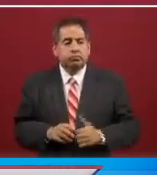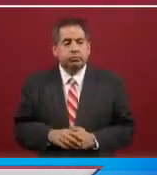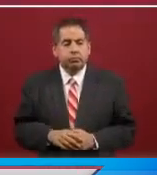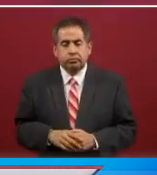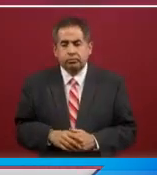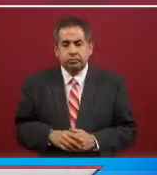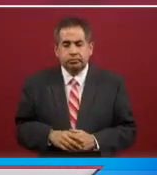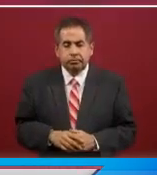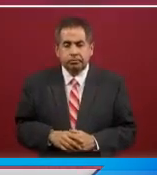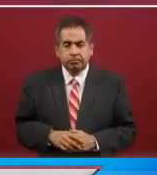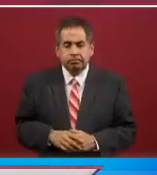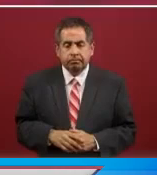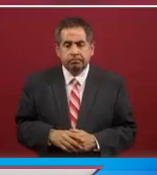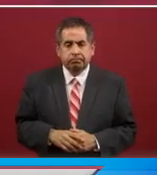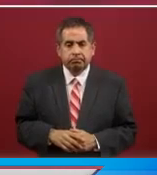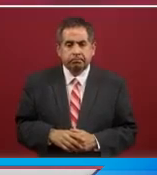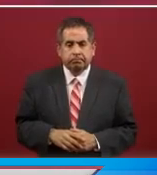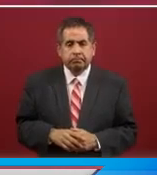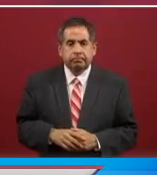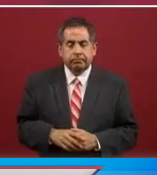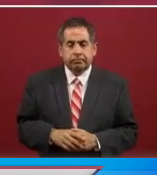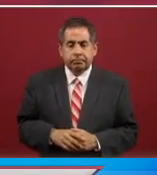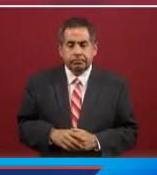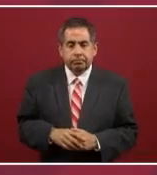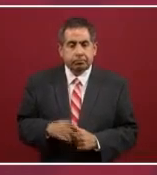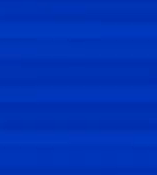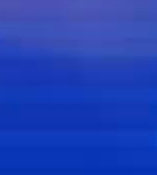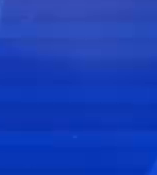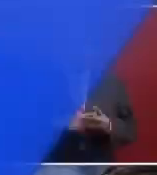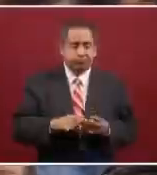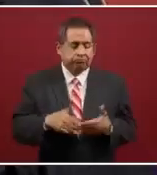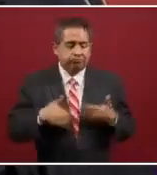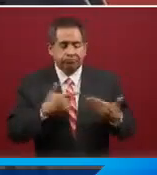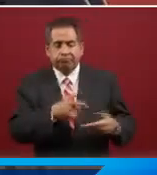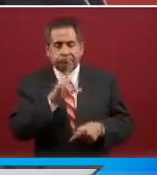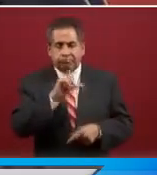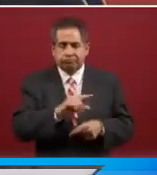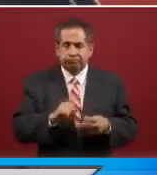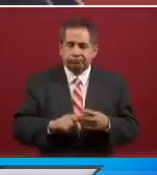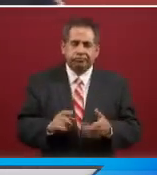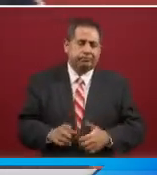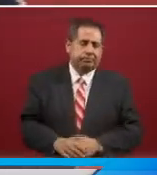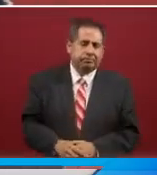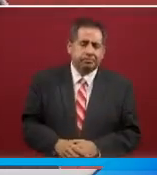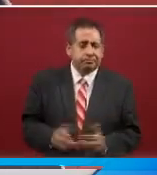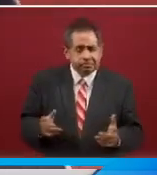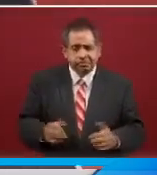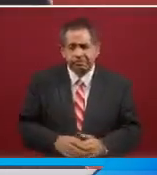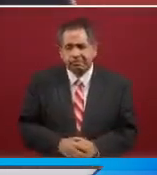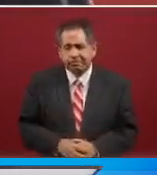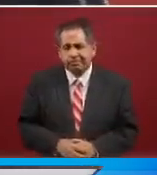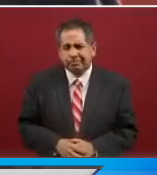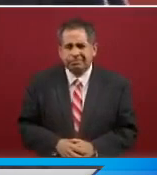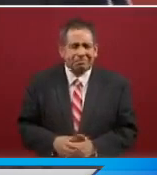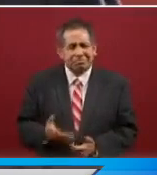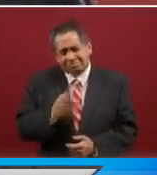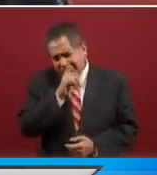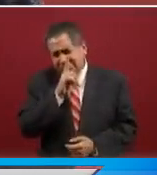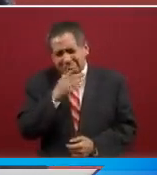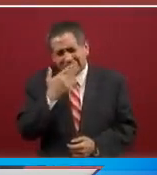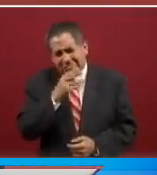el secretario de Agricultura dará a conocer un informe sobre este tema. Proyección de calificadoras.